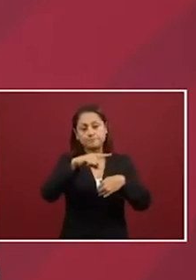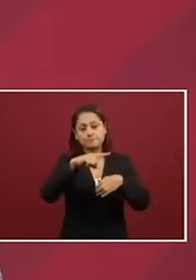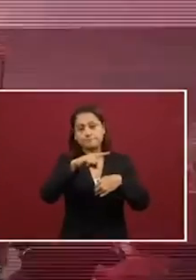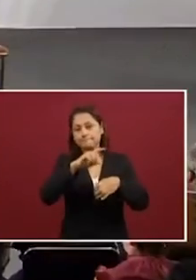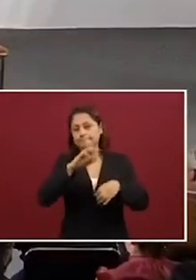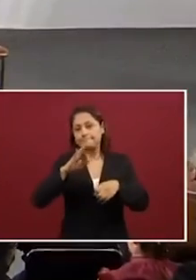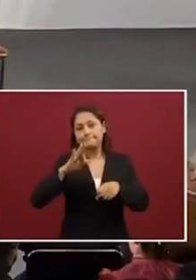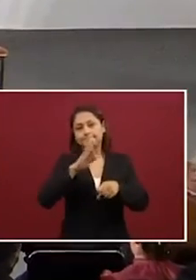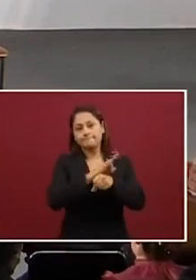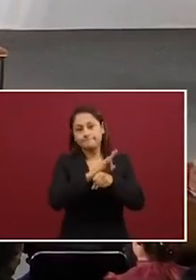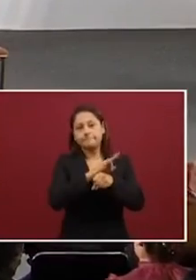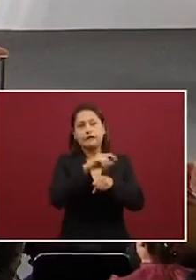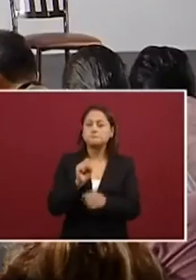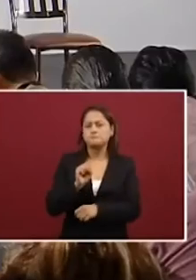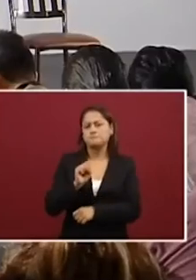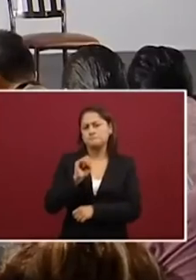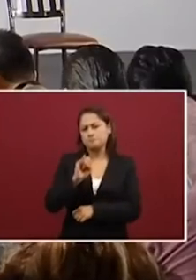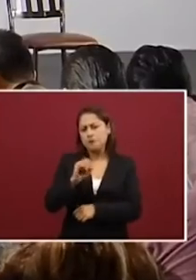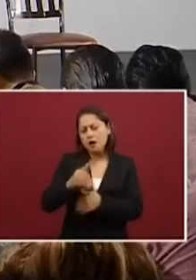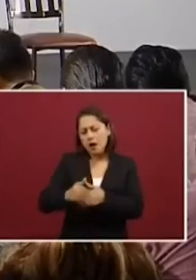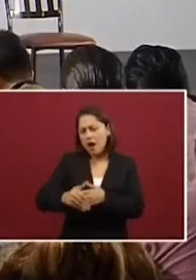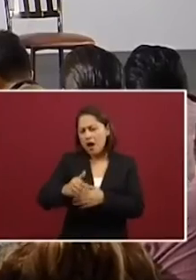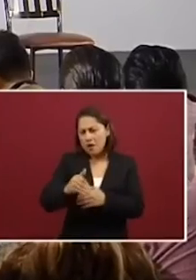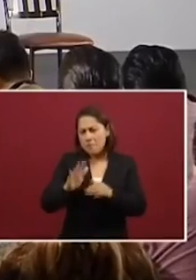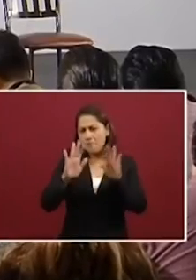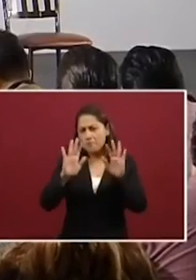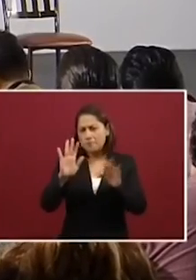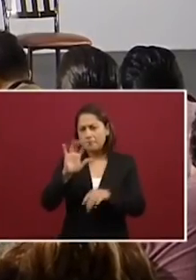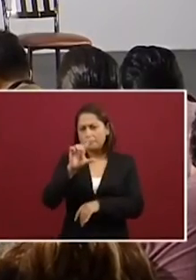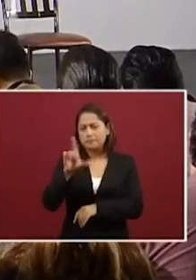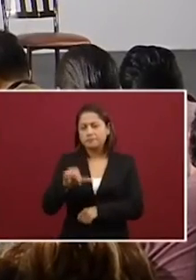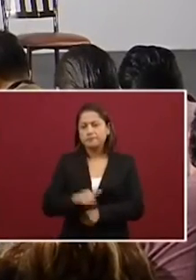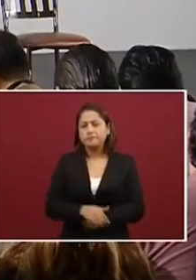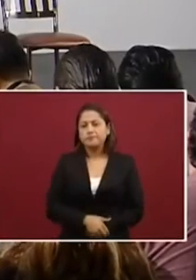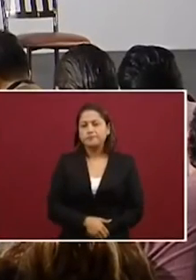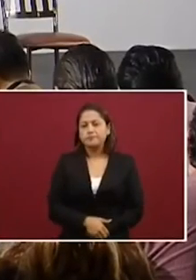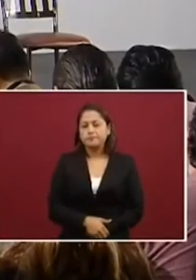no salga al extranjero. Queremos